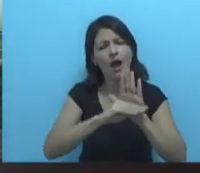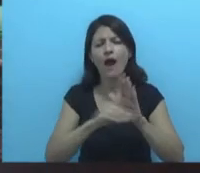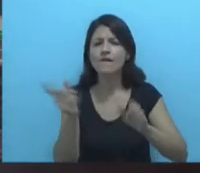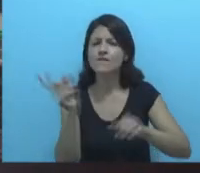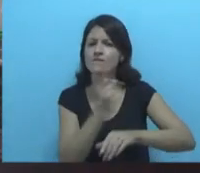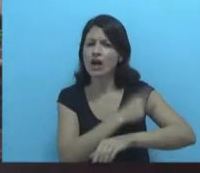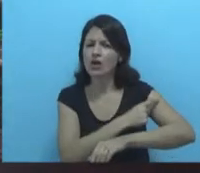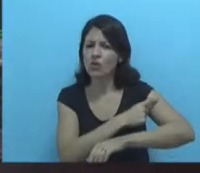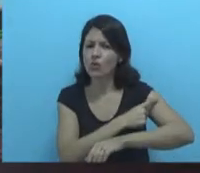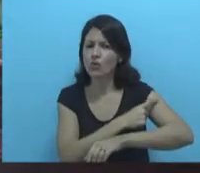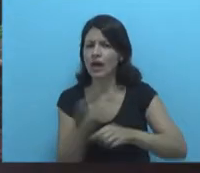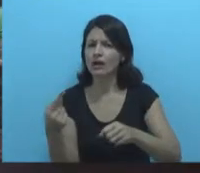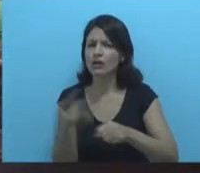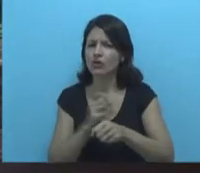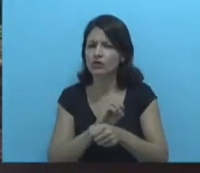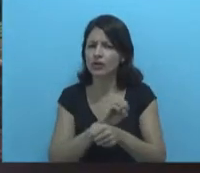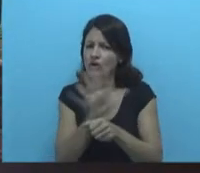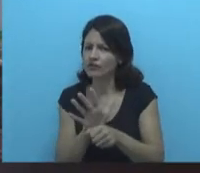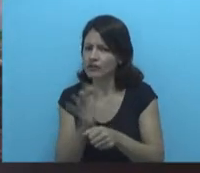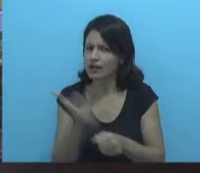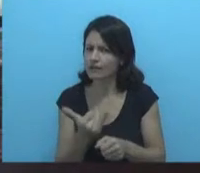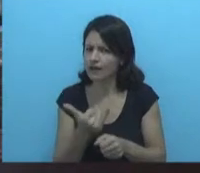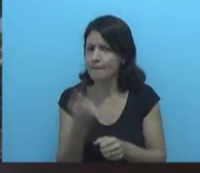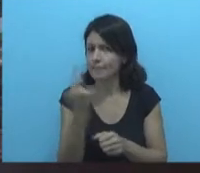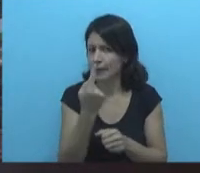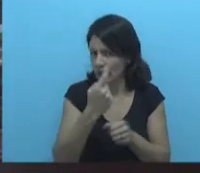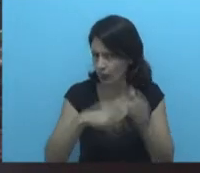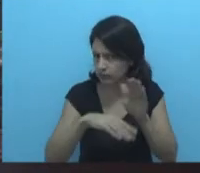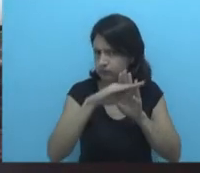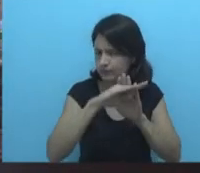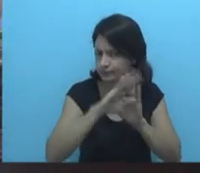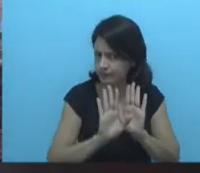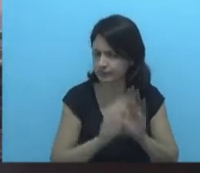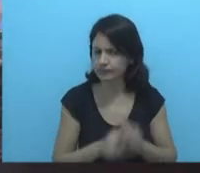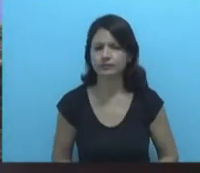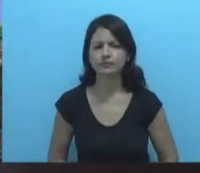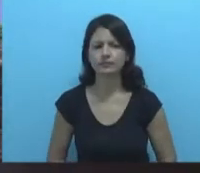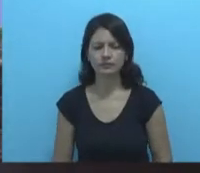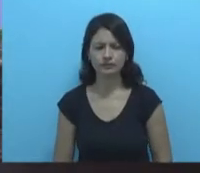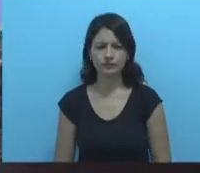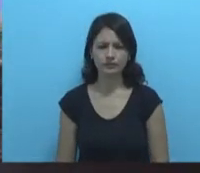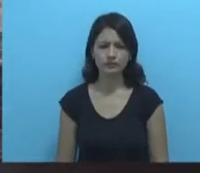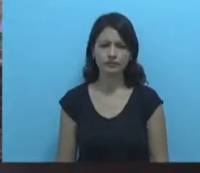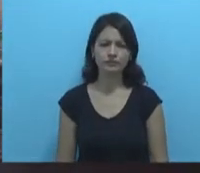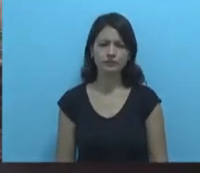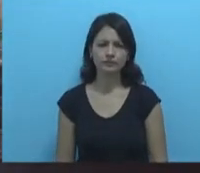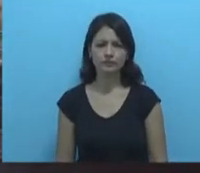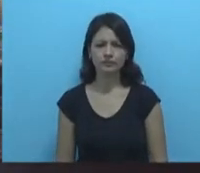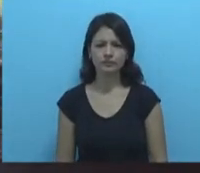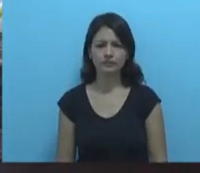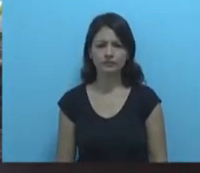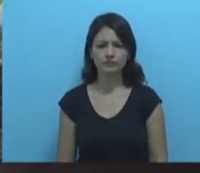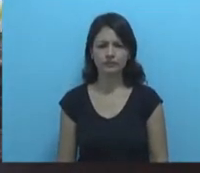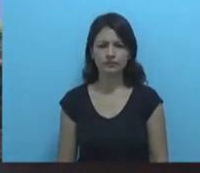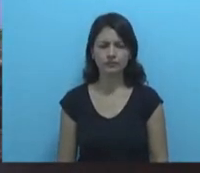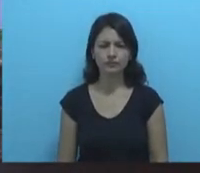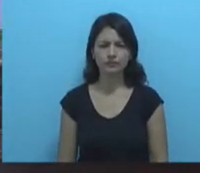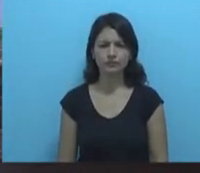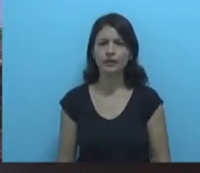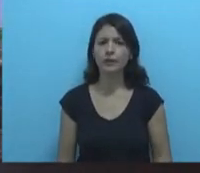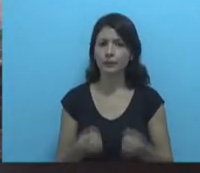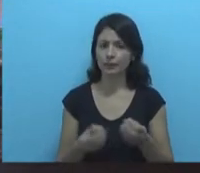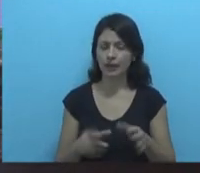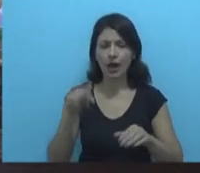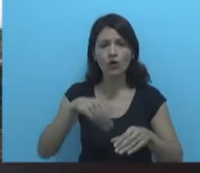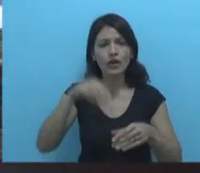el COVID-19. Bien, vamos a proceder a votar en bloque